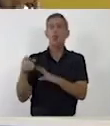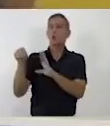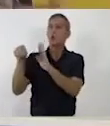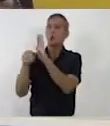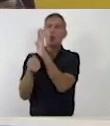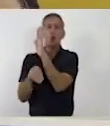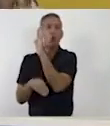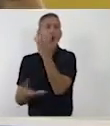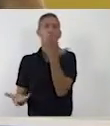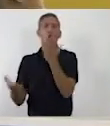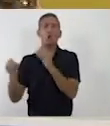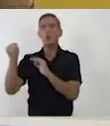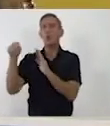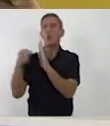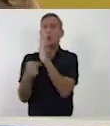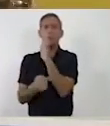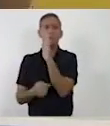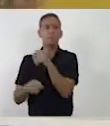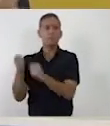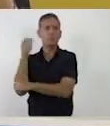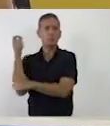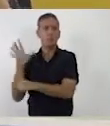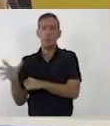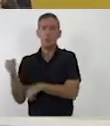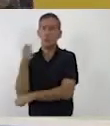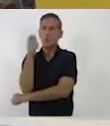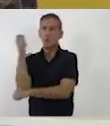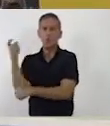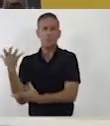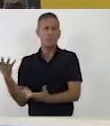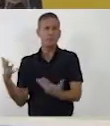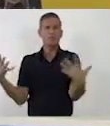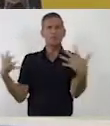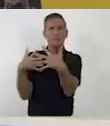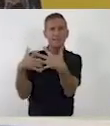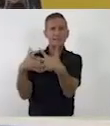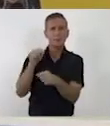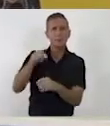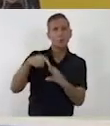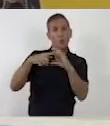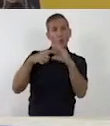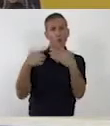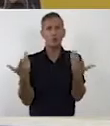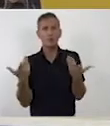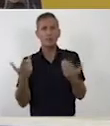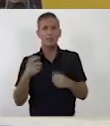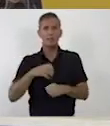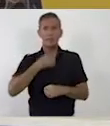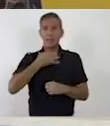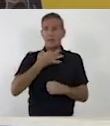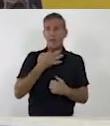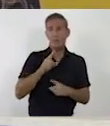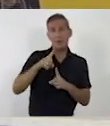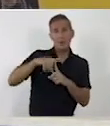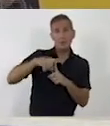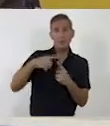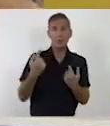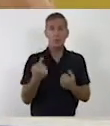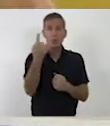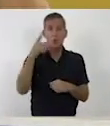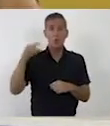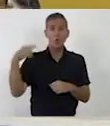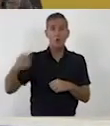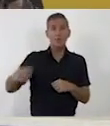los metodólogos y de todos los profesores que tienen que ver con todos estos contenidos que se van a orientar para la tarea,